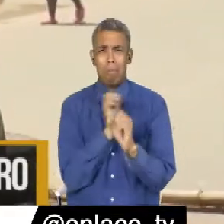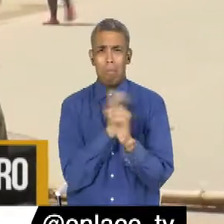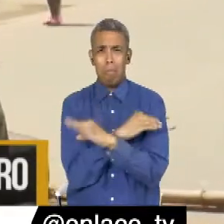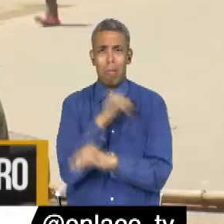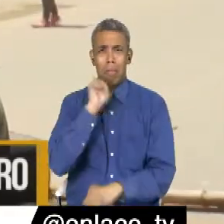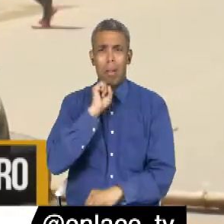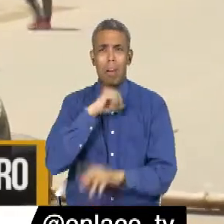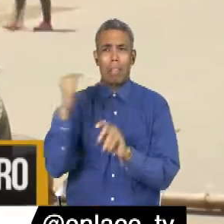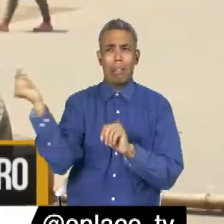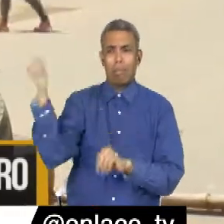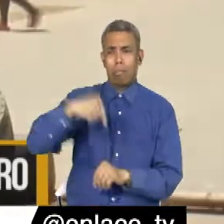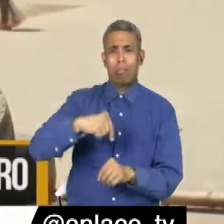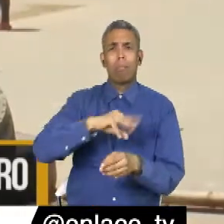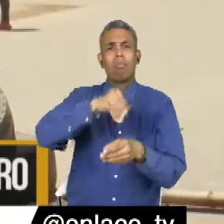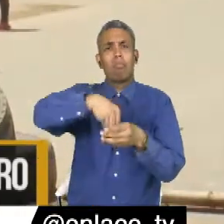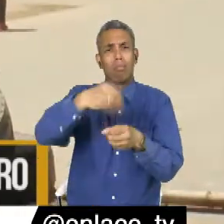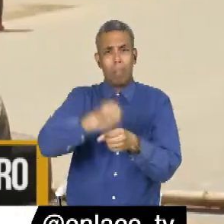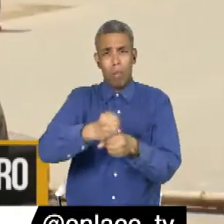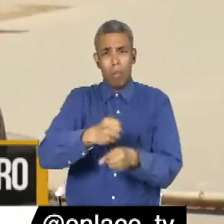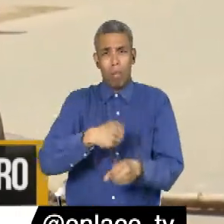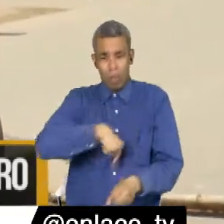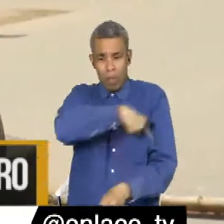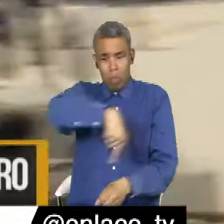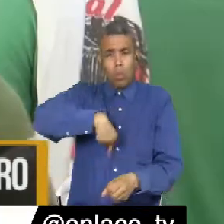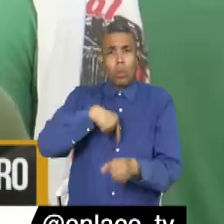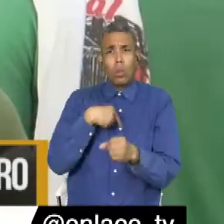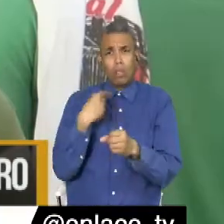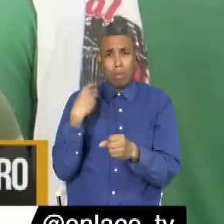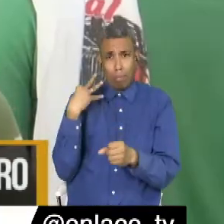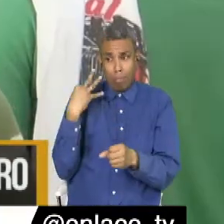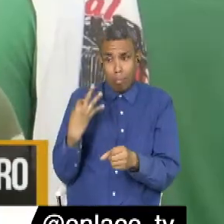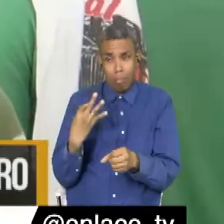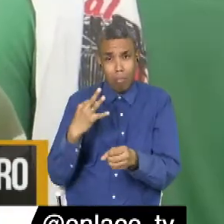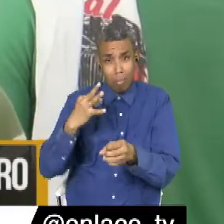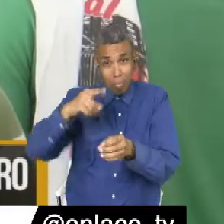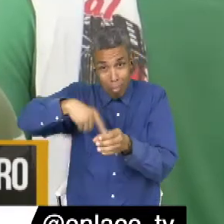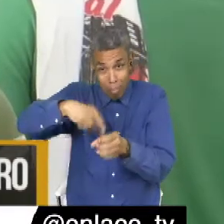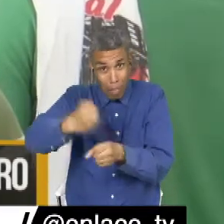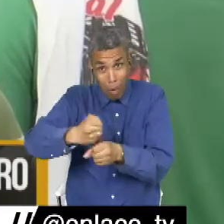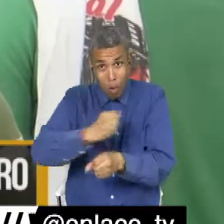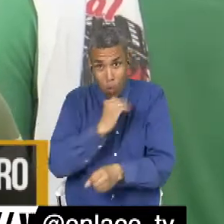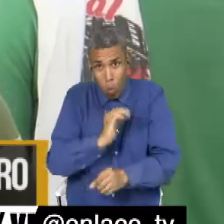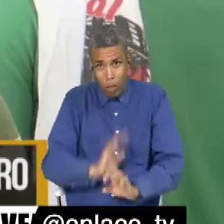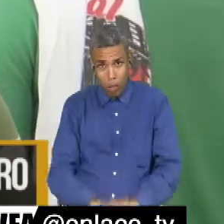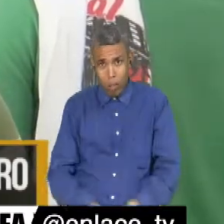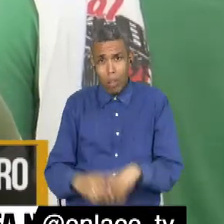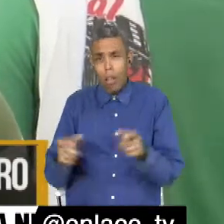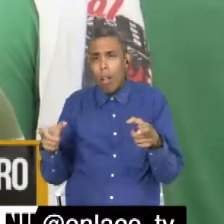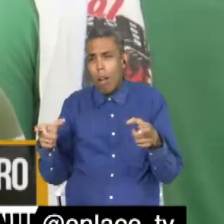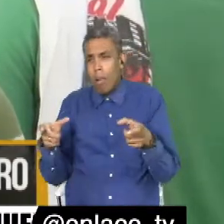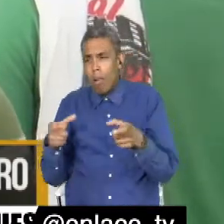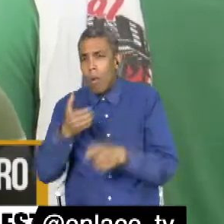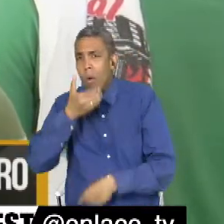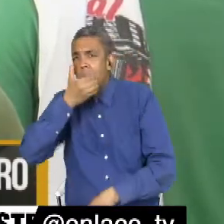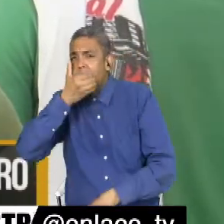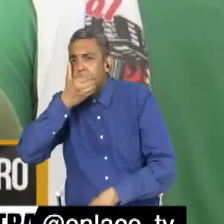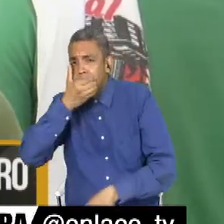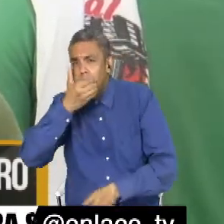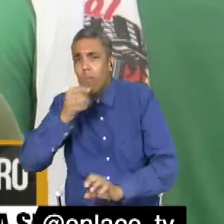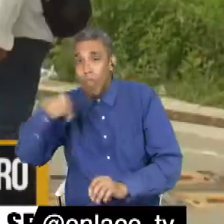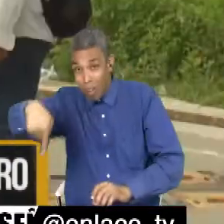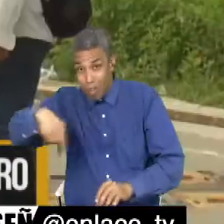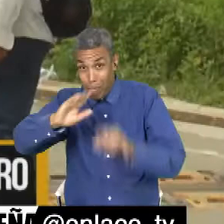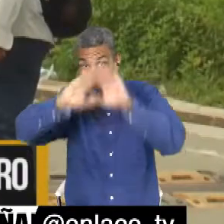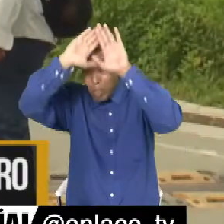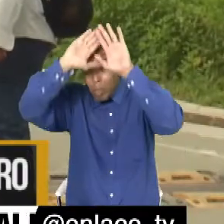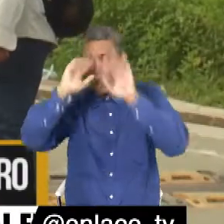aquí al corregimiento del centro. Las estadísticas dicen que nosotros no tenemos ni el 40% de los trabajadores de aquí netamente del